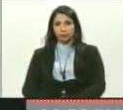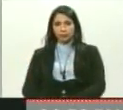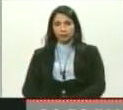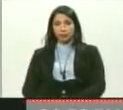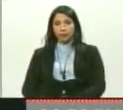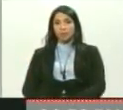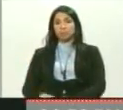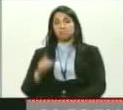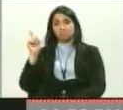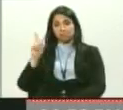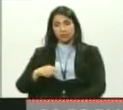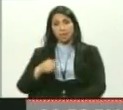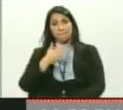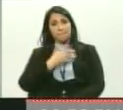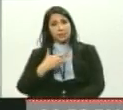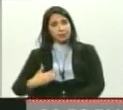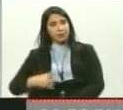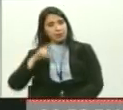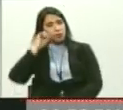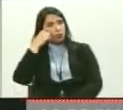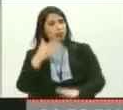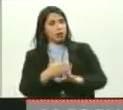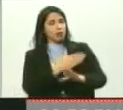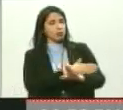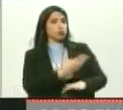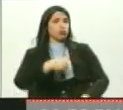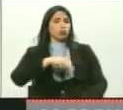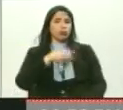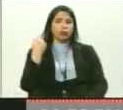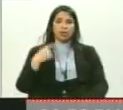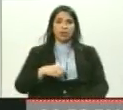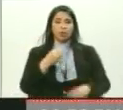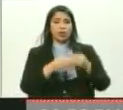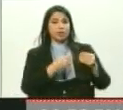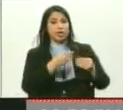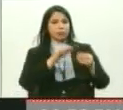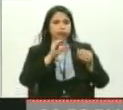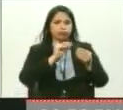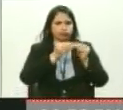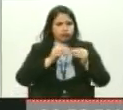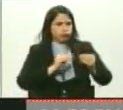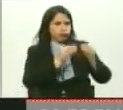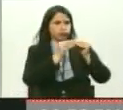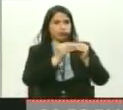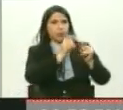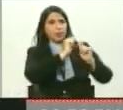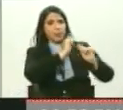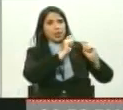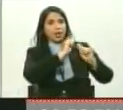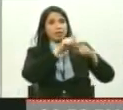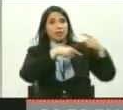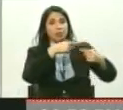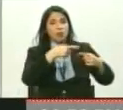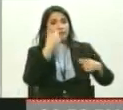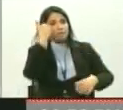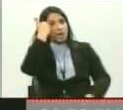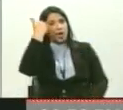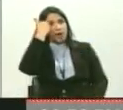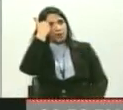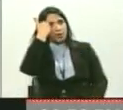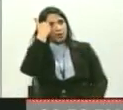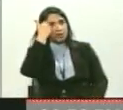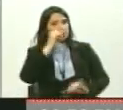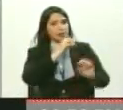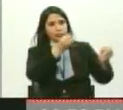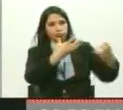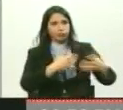presidentes, representantes, recuerden que antes nosotros teníamos que hacer los papagayos. Correcto. Después fue que hubo una fiebre que los traían ya,